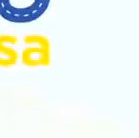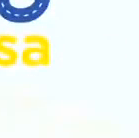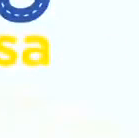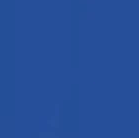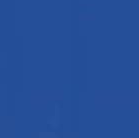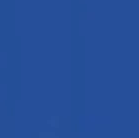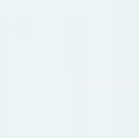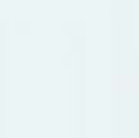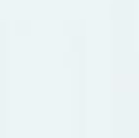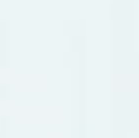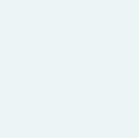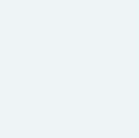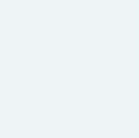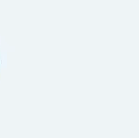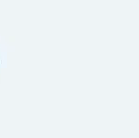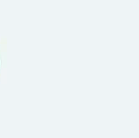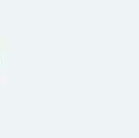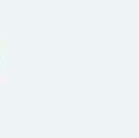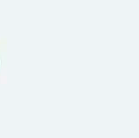casa.